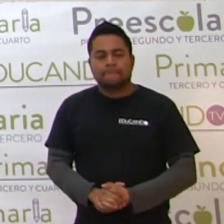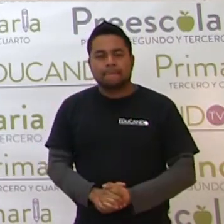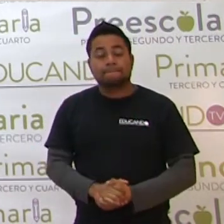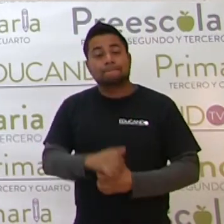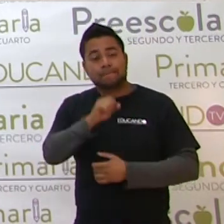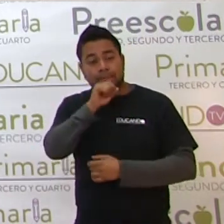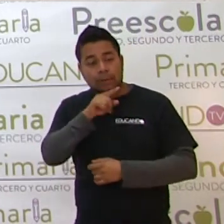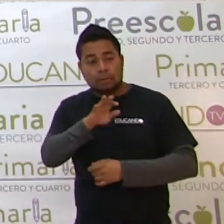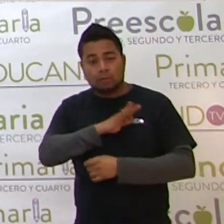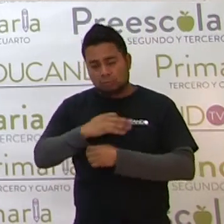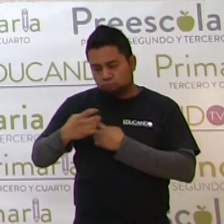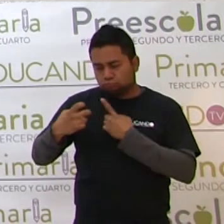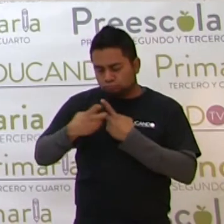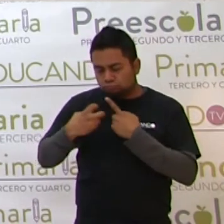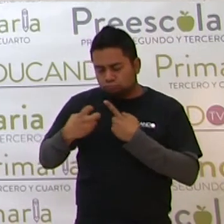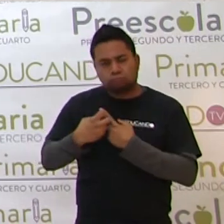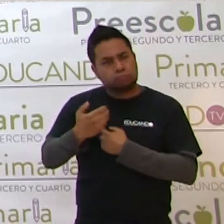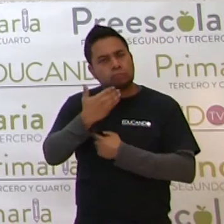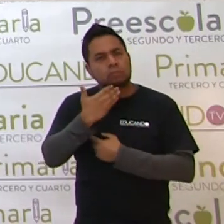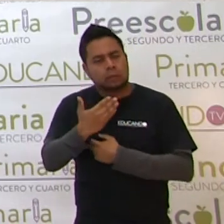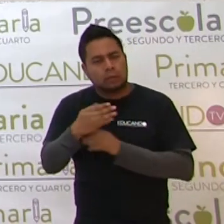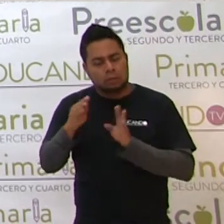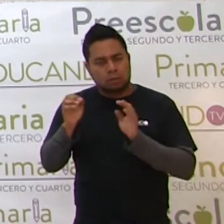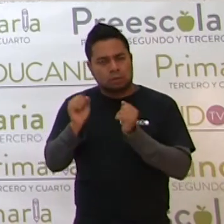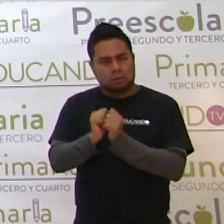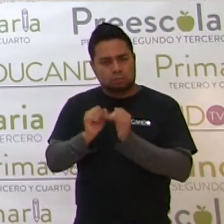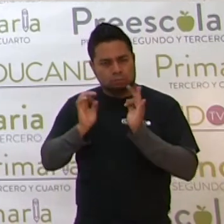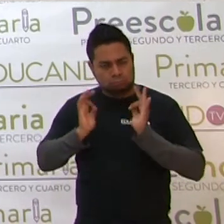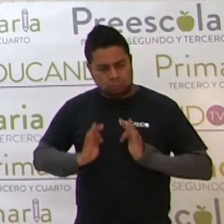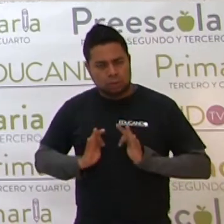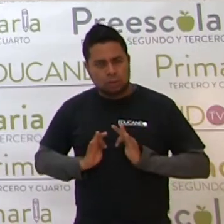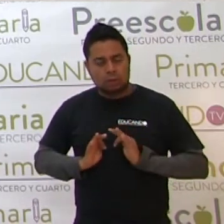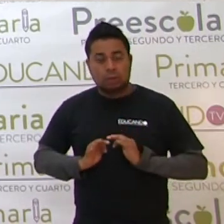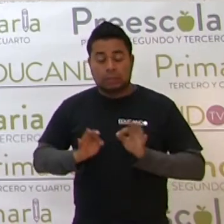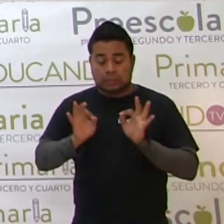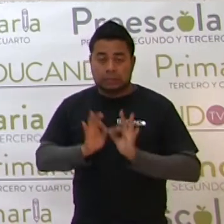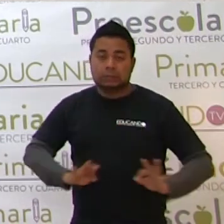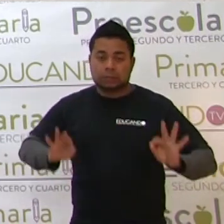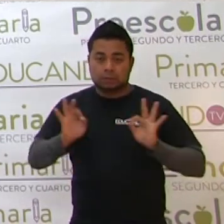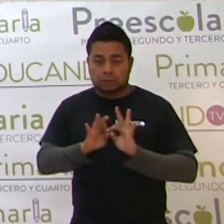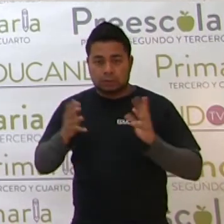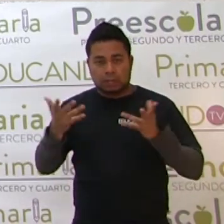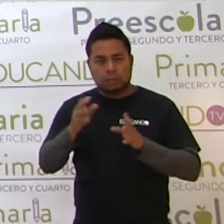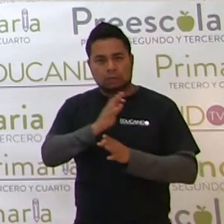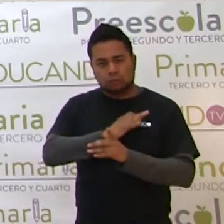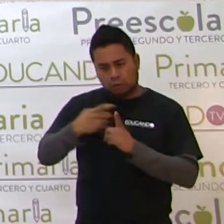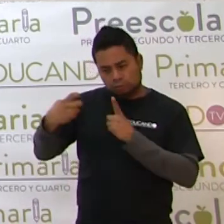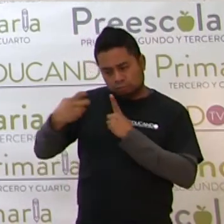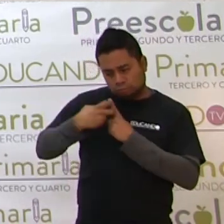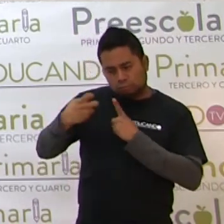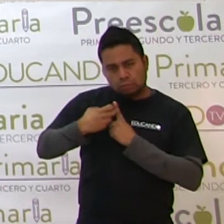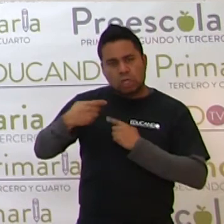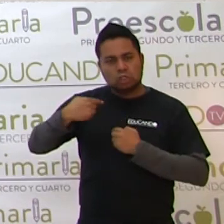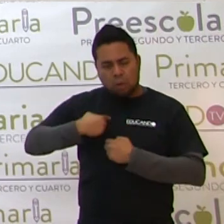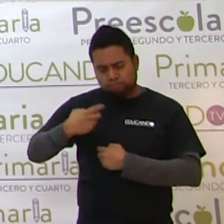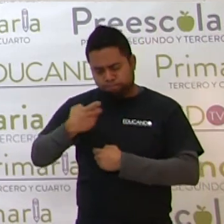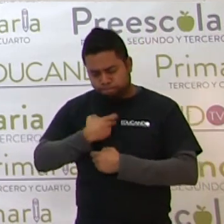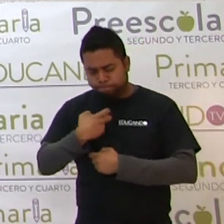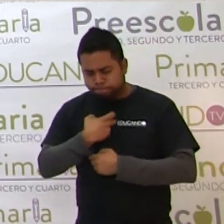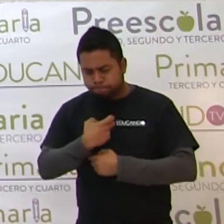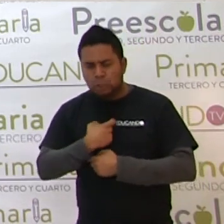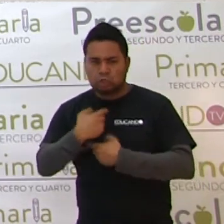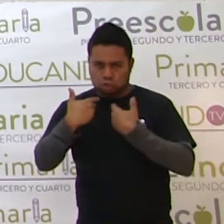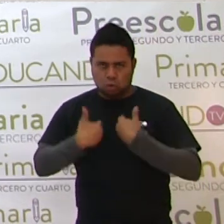una autocrítica. Es muy importante que aprendamos a ser críticos con nosotros mismos, ¿sí?